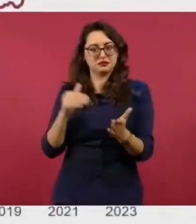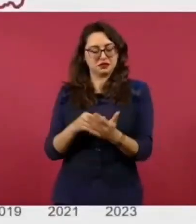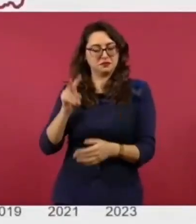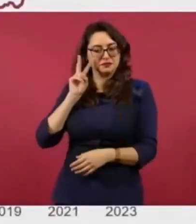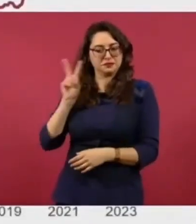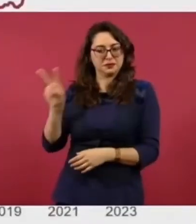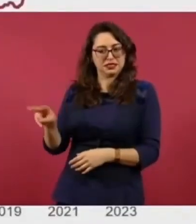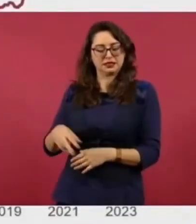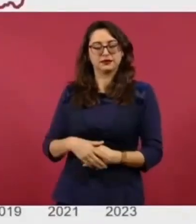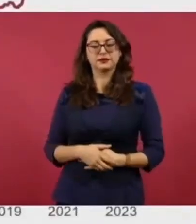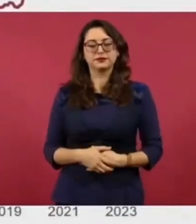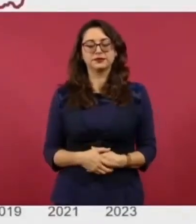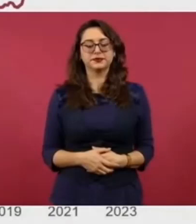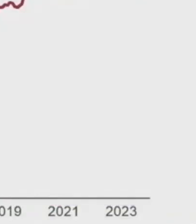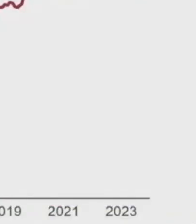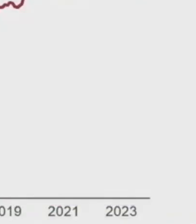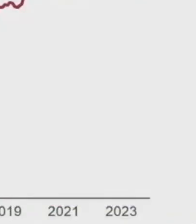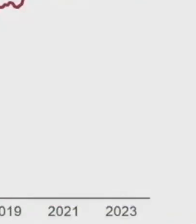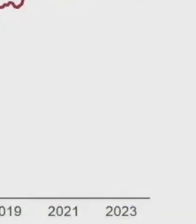Es que andaba por aquí.